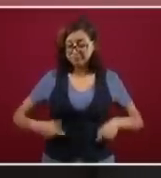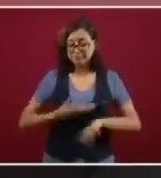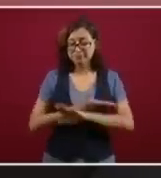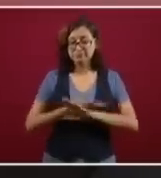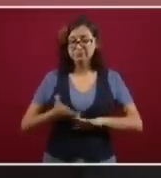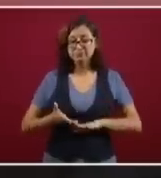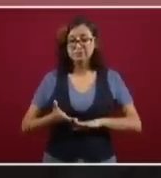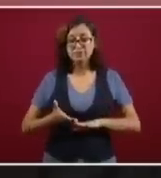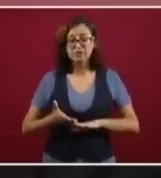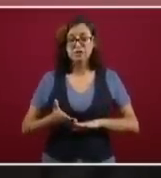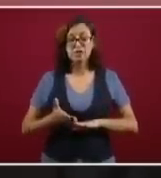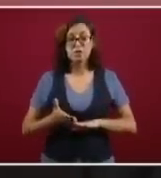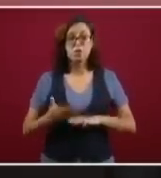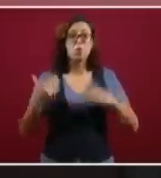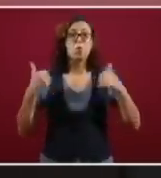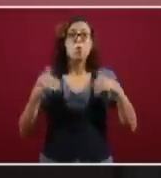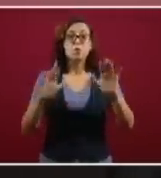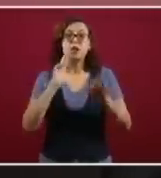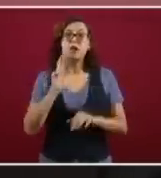fuesen granaderos,